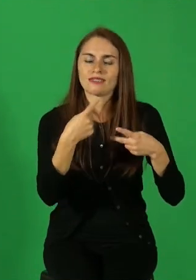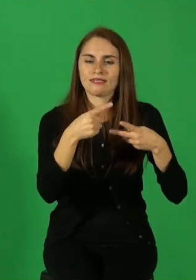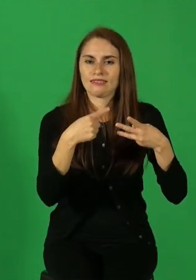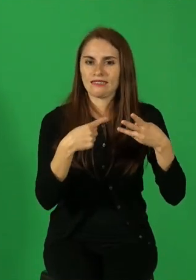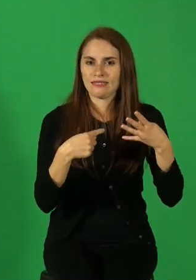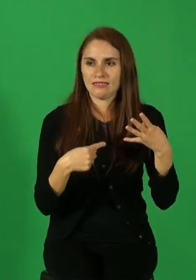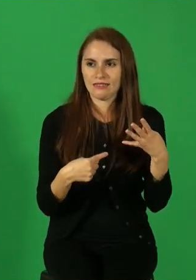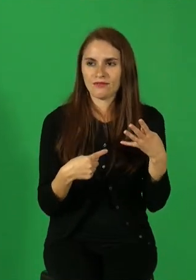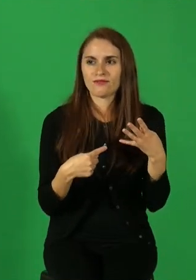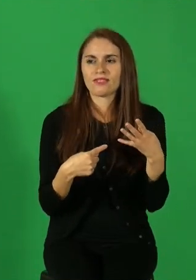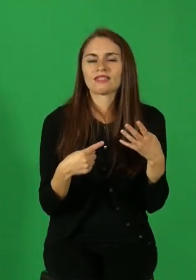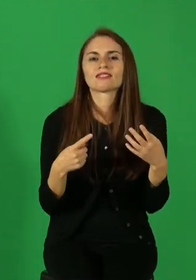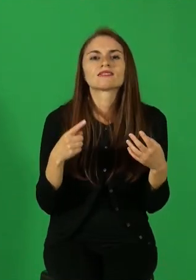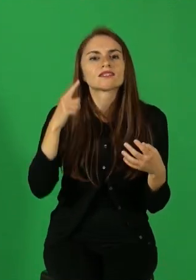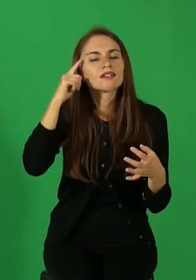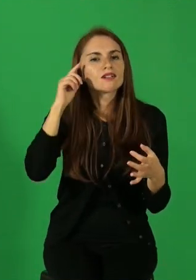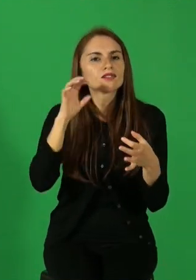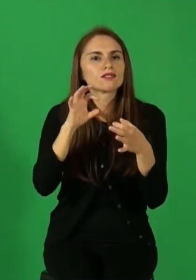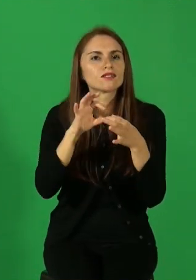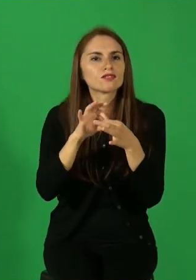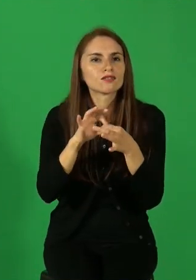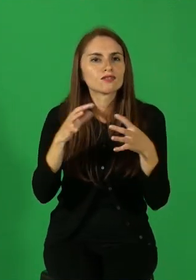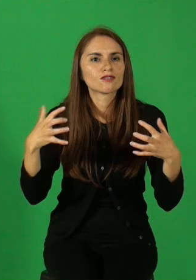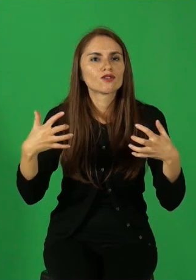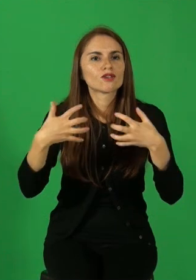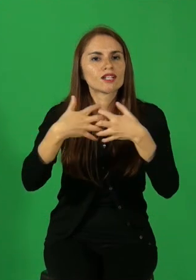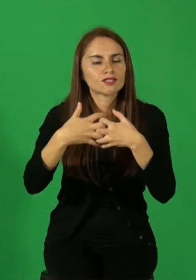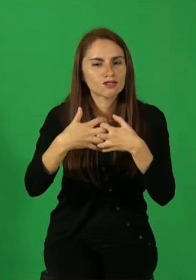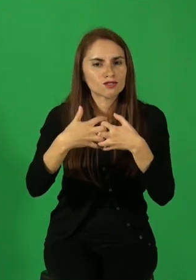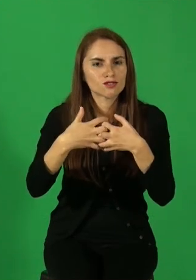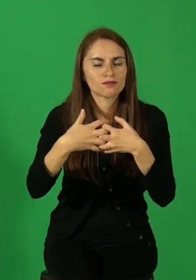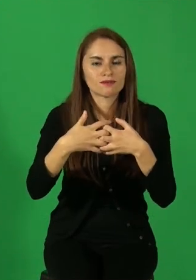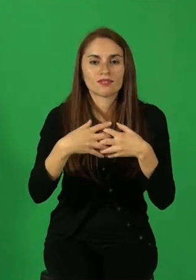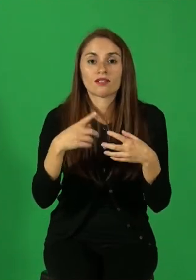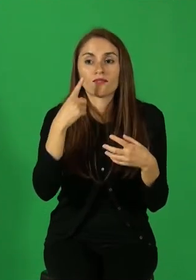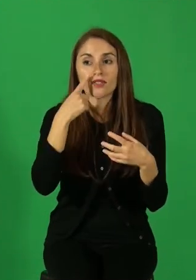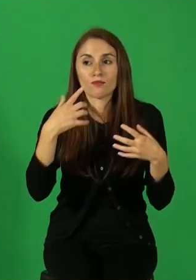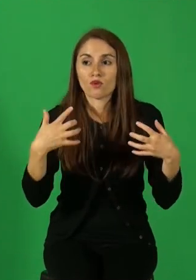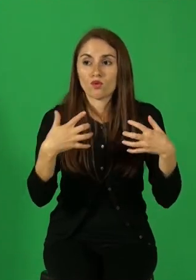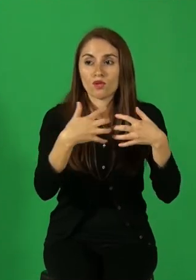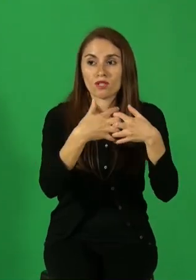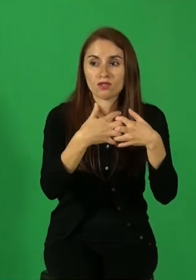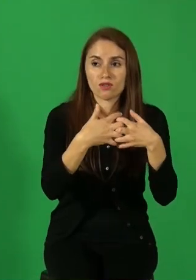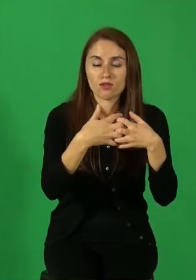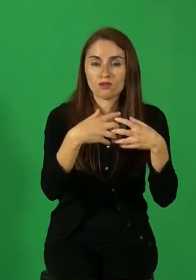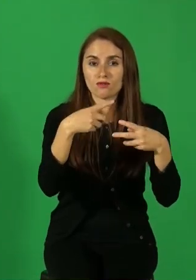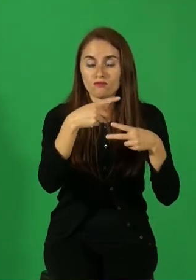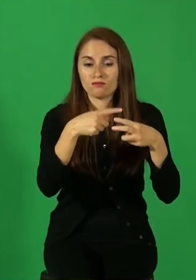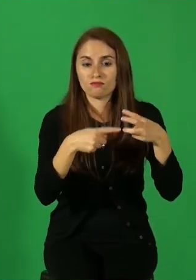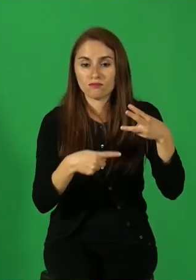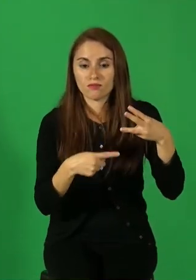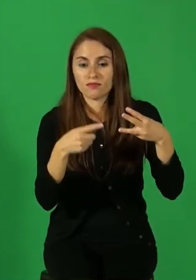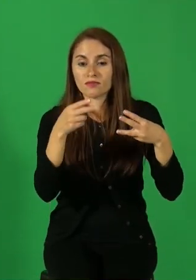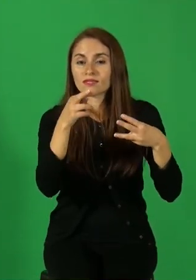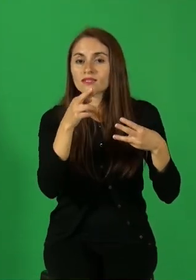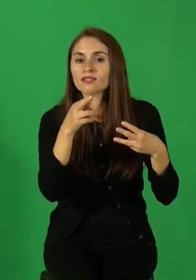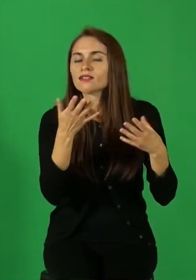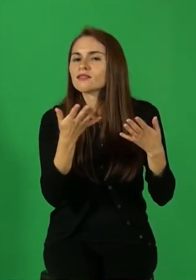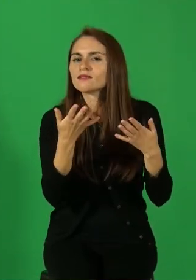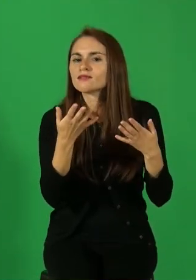de cohesión. Muy bien. Los mencionamos, ¿no es cierto? Cuando hablamos de correferencia, ¿a qué